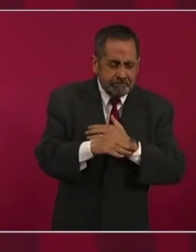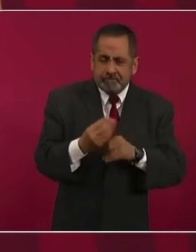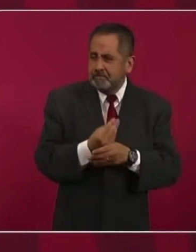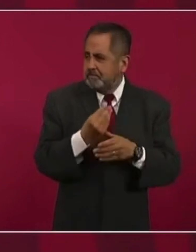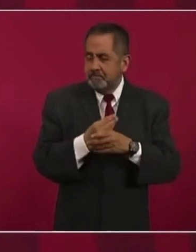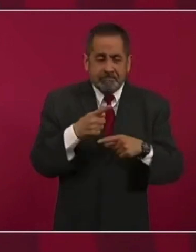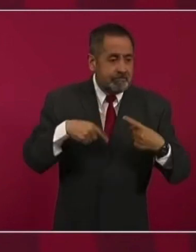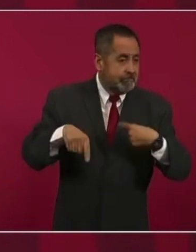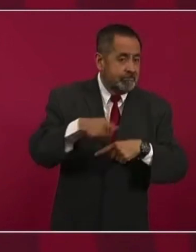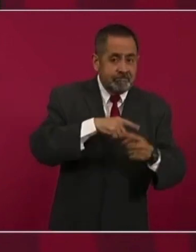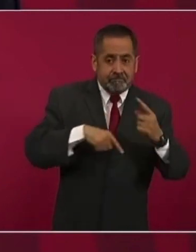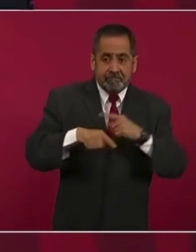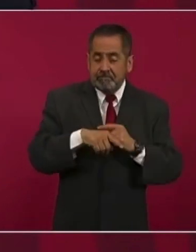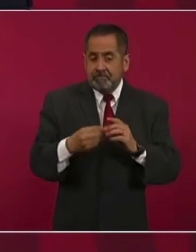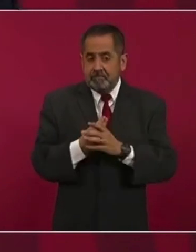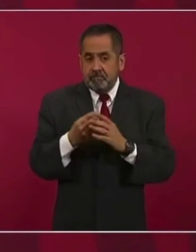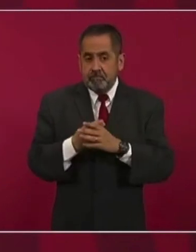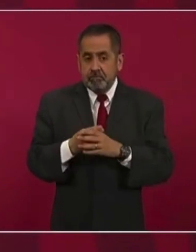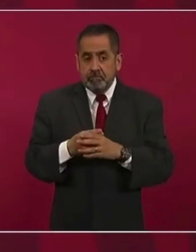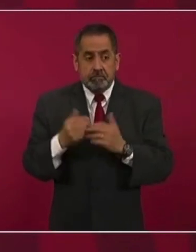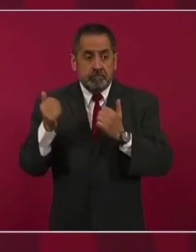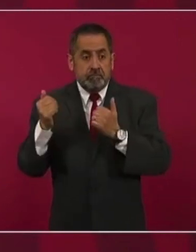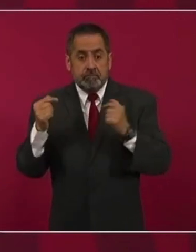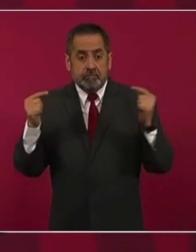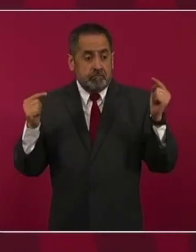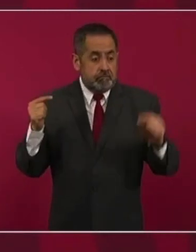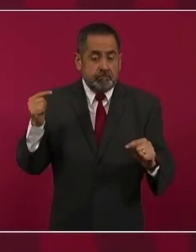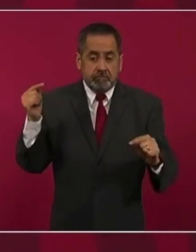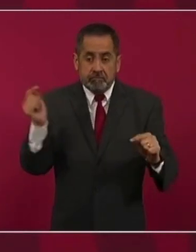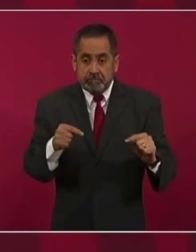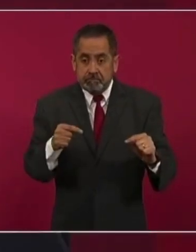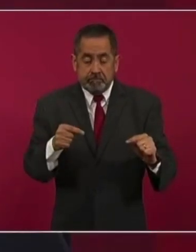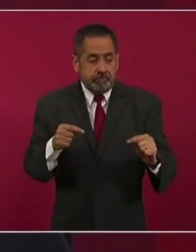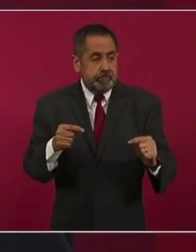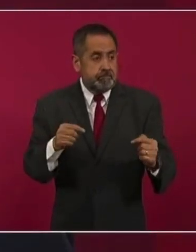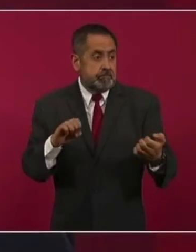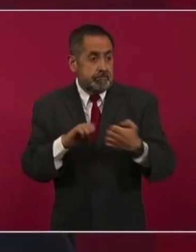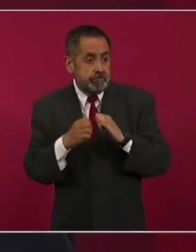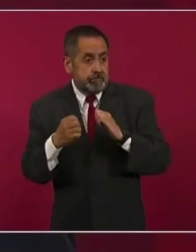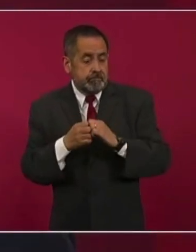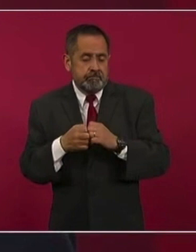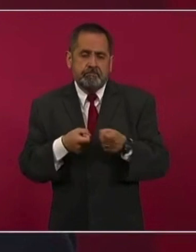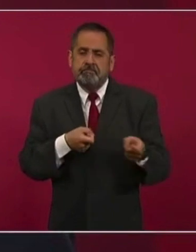donde estaban y llegaron y ahí